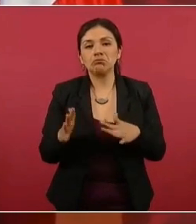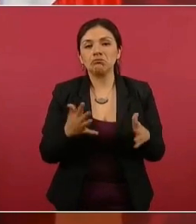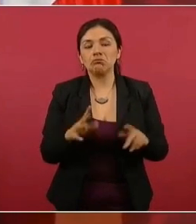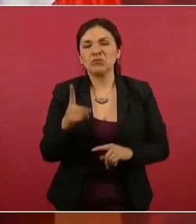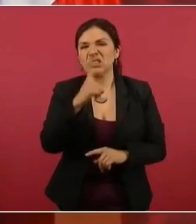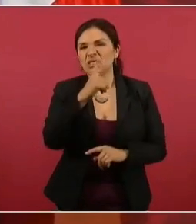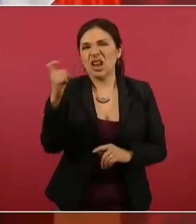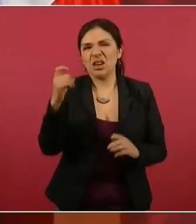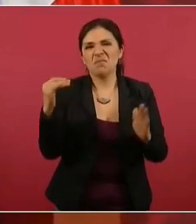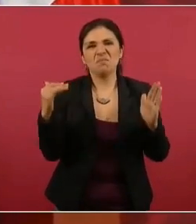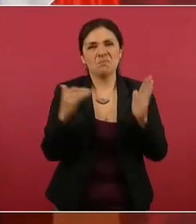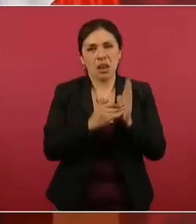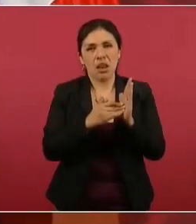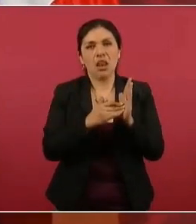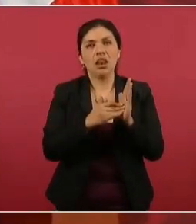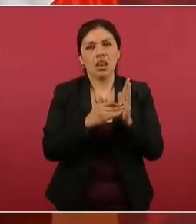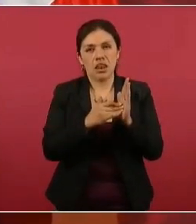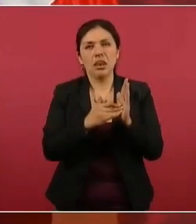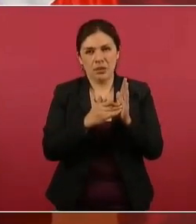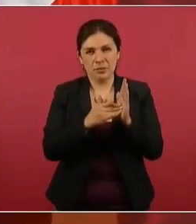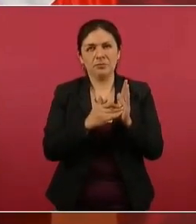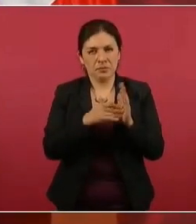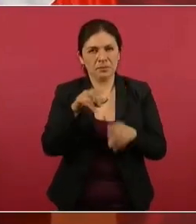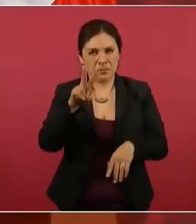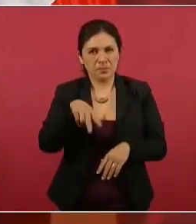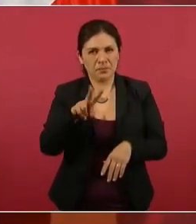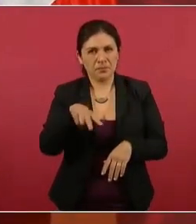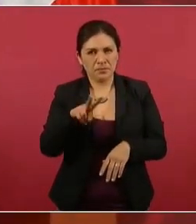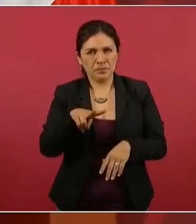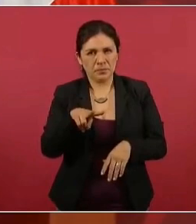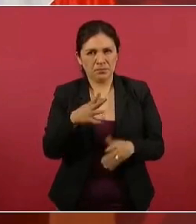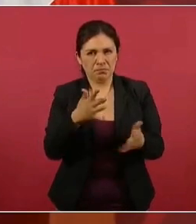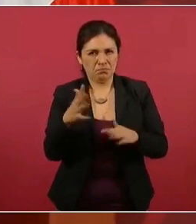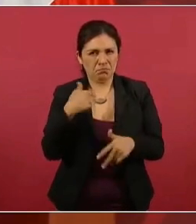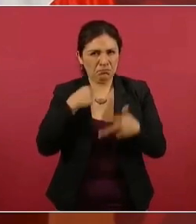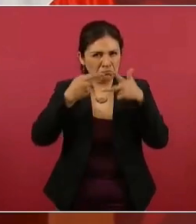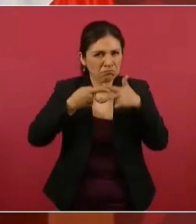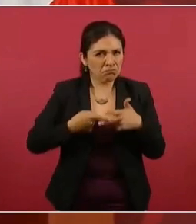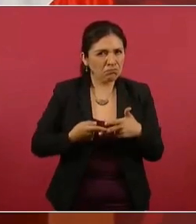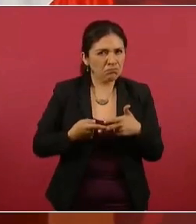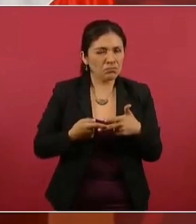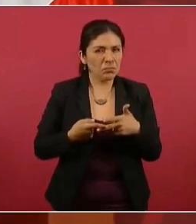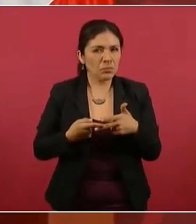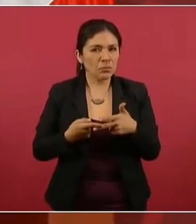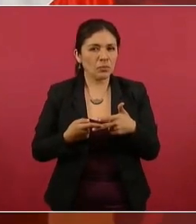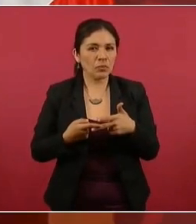de 100 mil, ¿verdad? Si hago bien la cuenta,